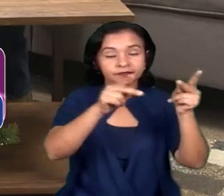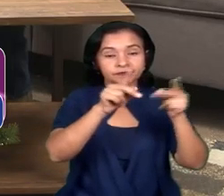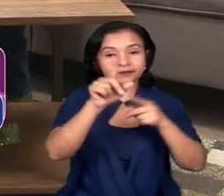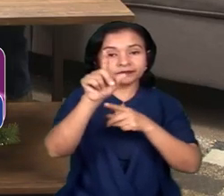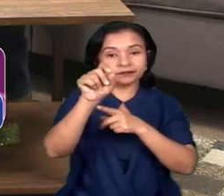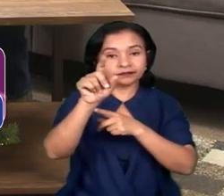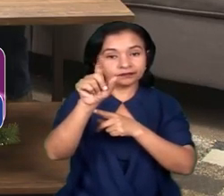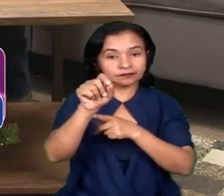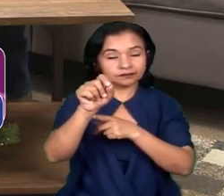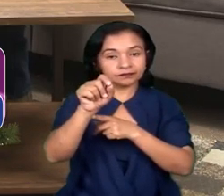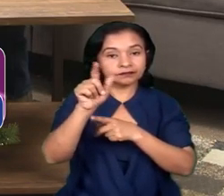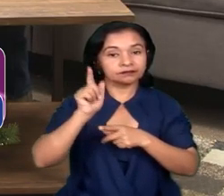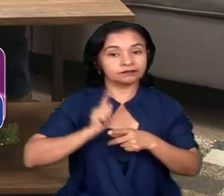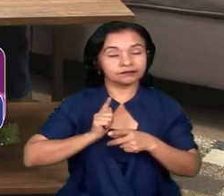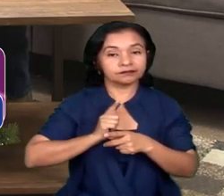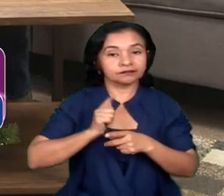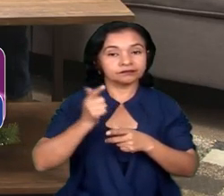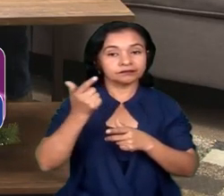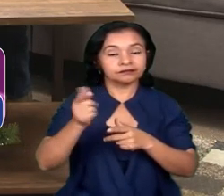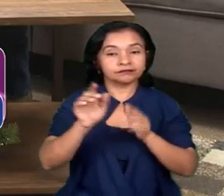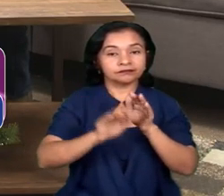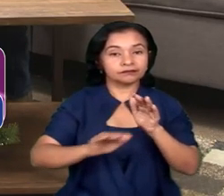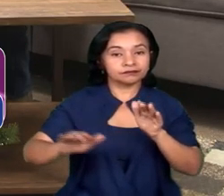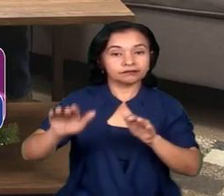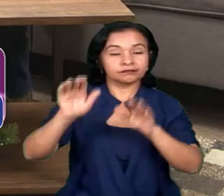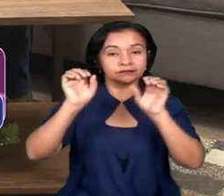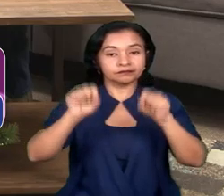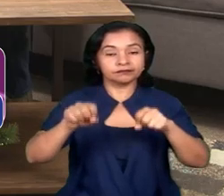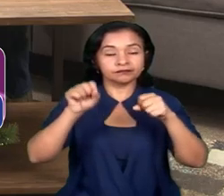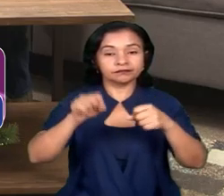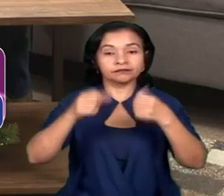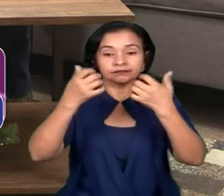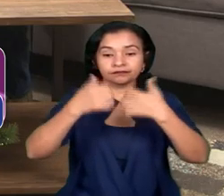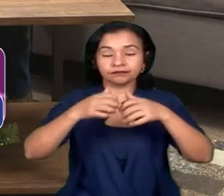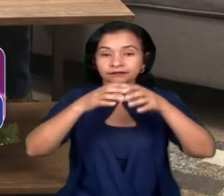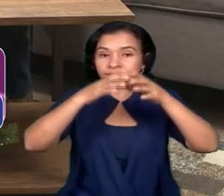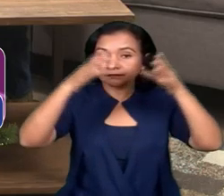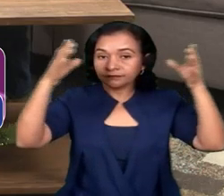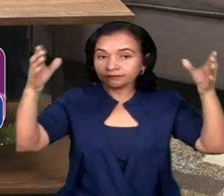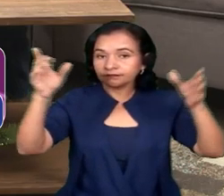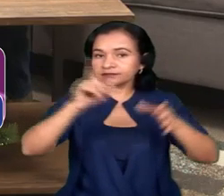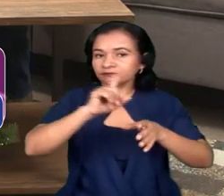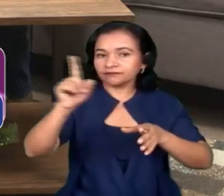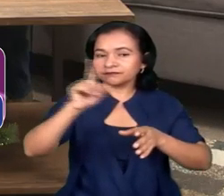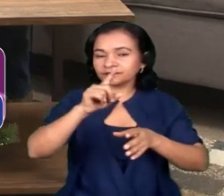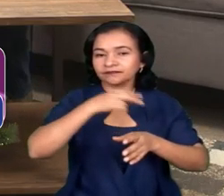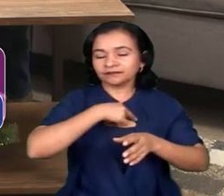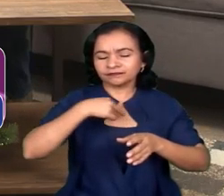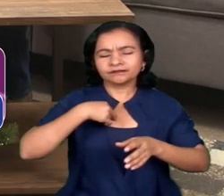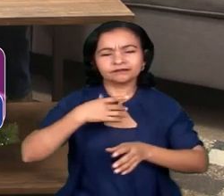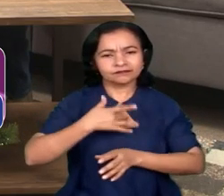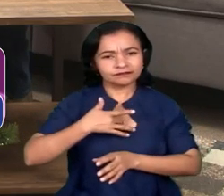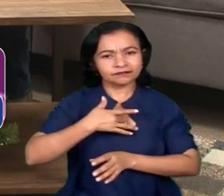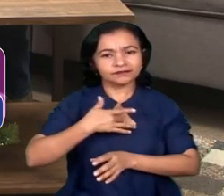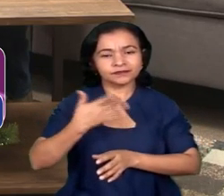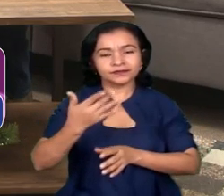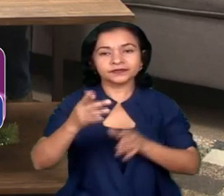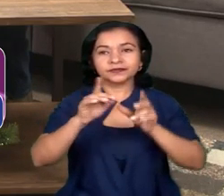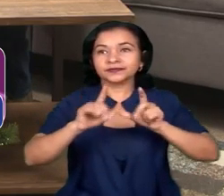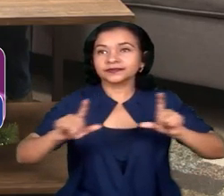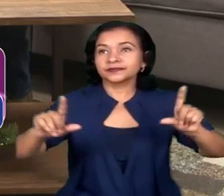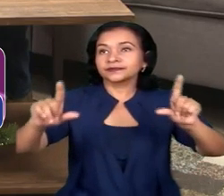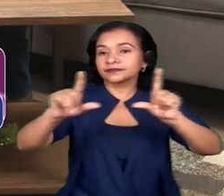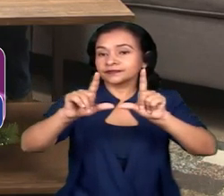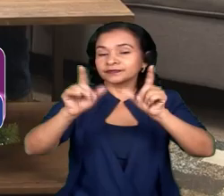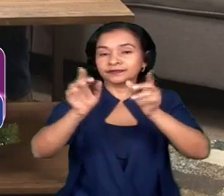que, según es, lo que tienen el mayor capacidad de las grandes empresas. Pero nosotros necesitamos un espacio